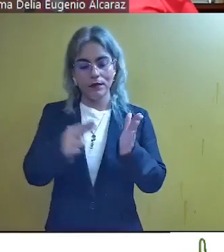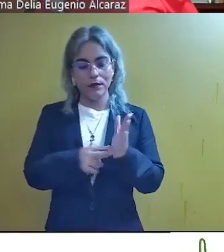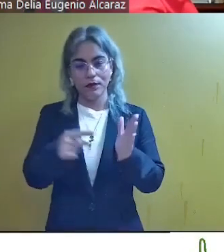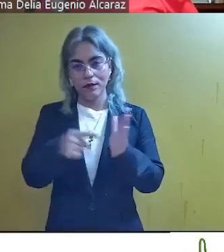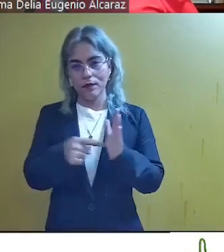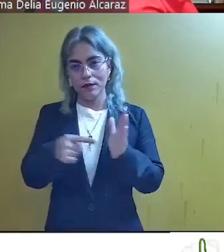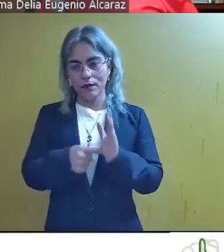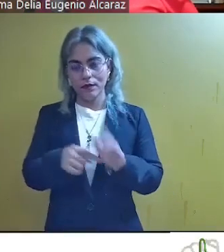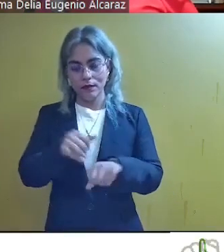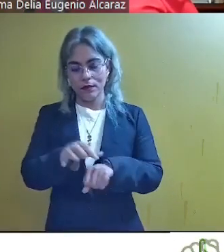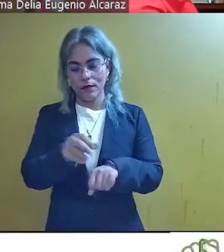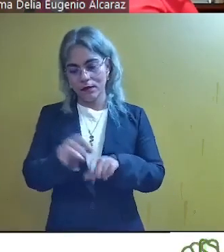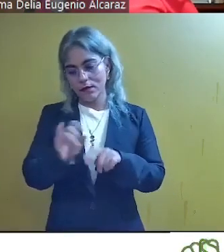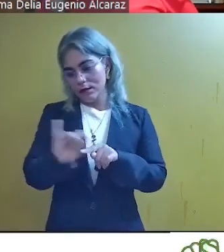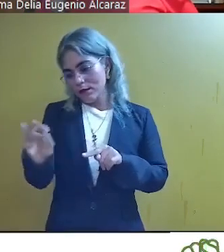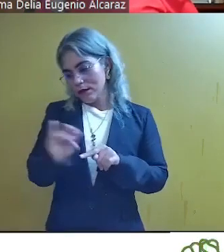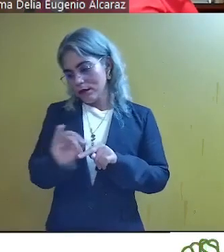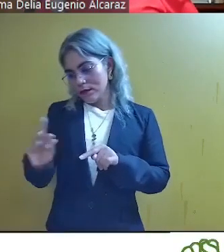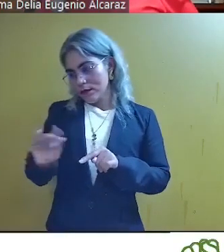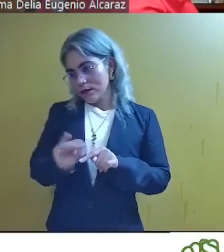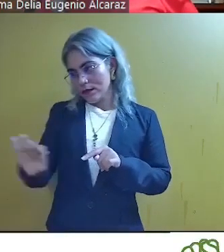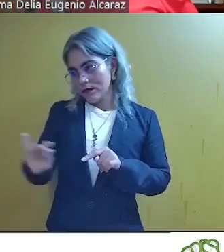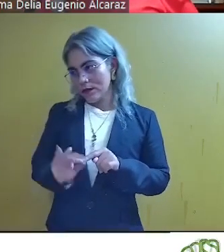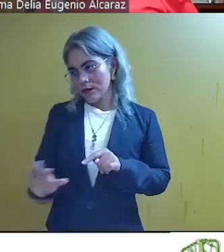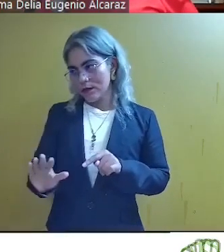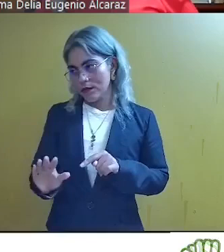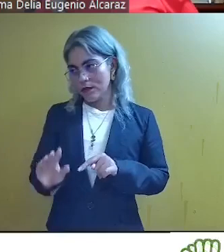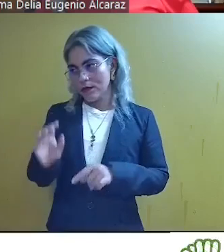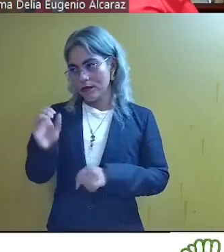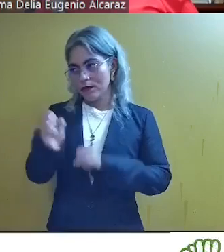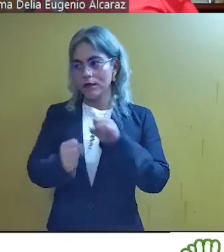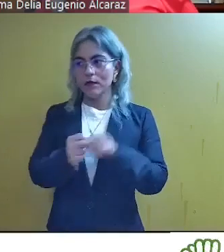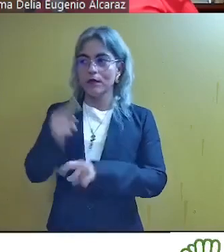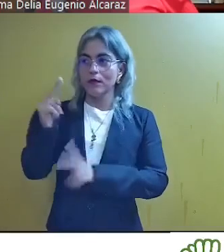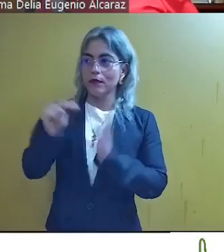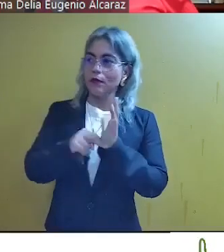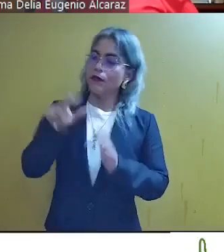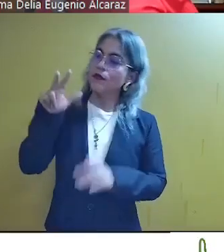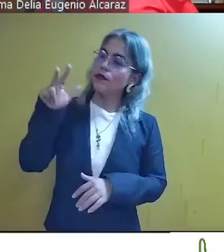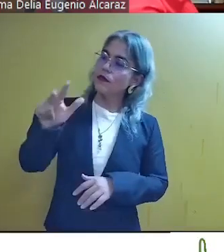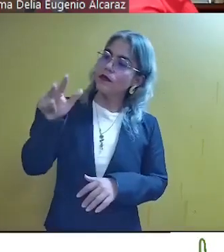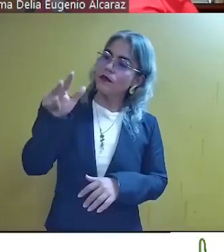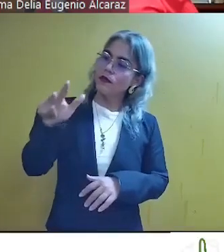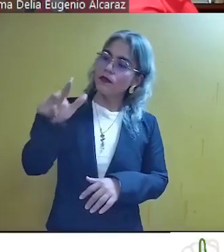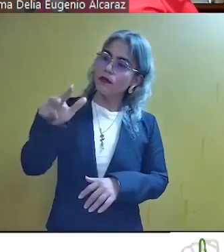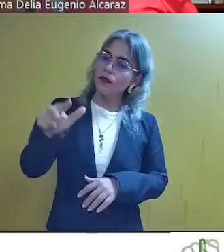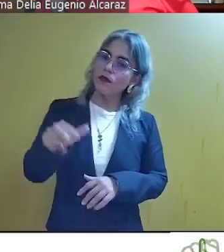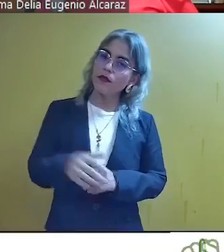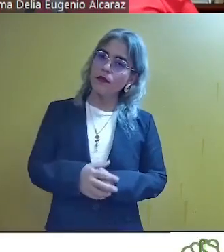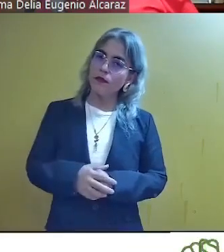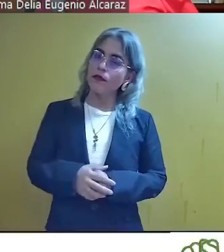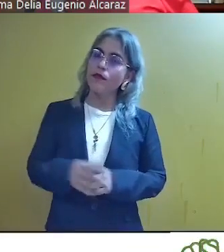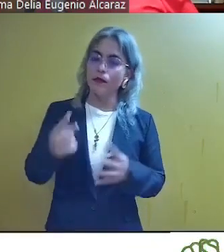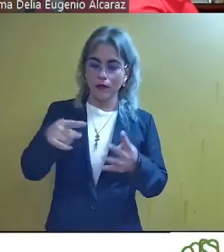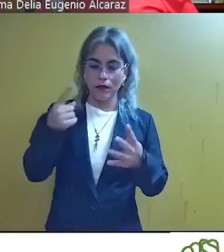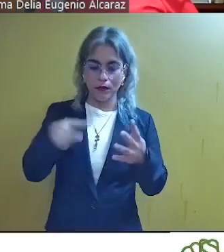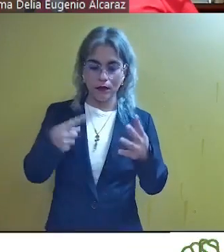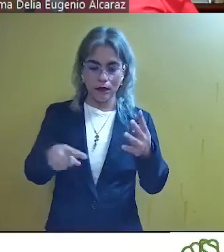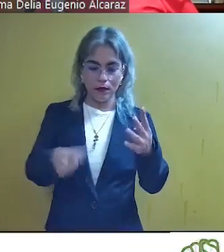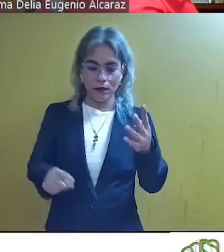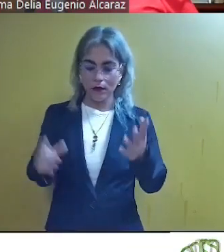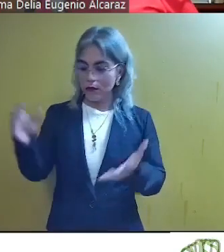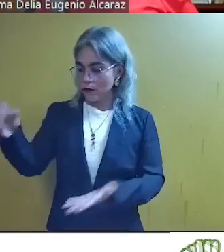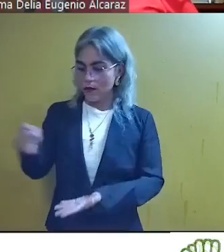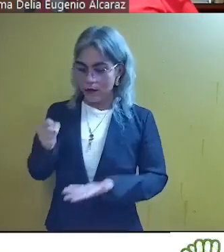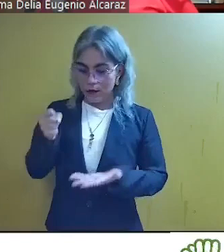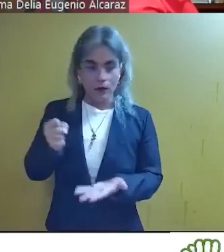INE CG 459 2018, por el cual se aprueban los lineamientos para reintegrar el remanente no ejercido o